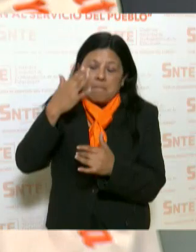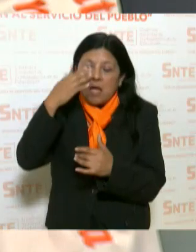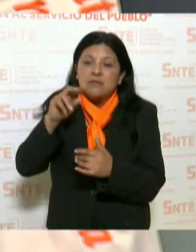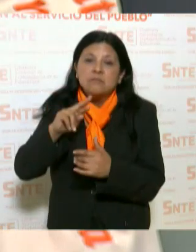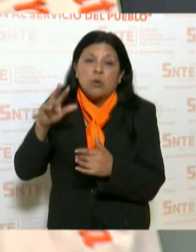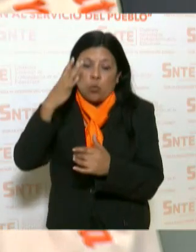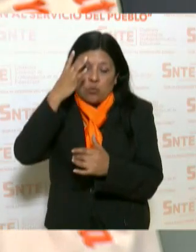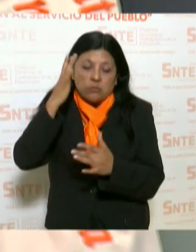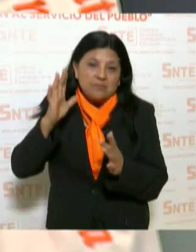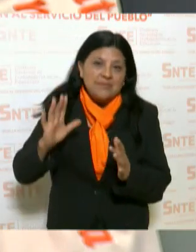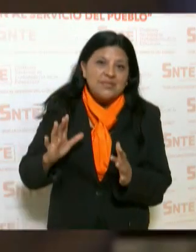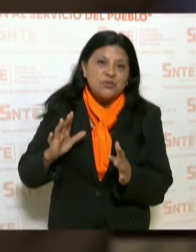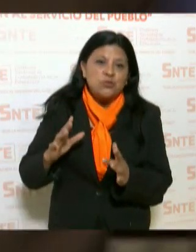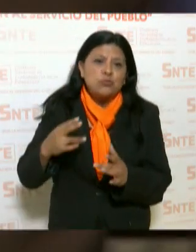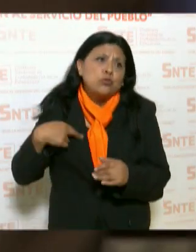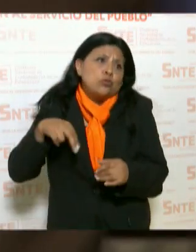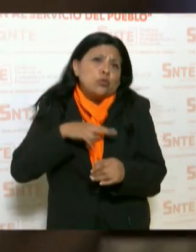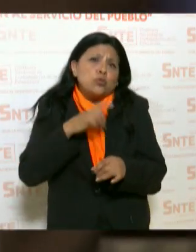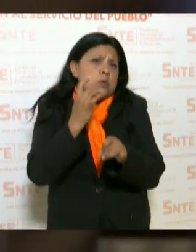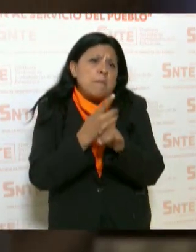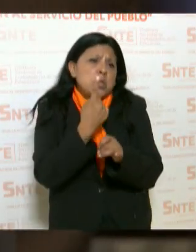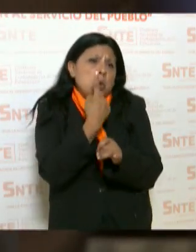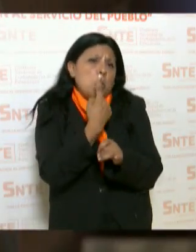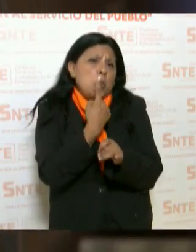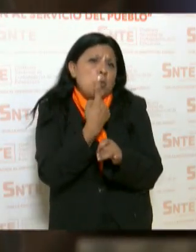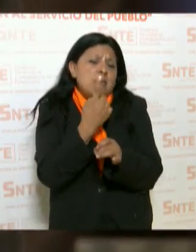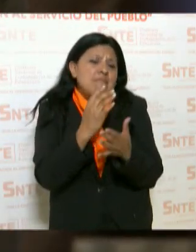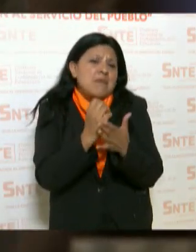Nosotros tenemos un premio Nobel, el maestro,